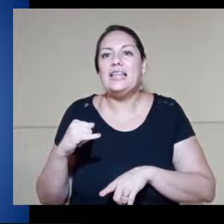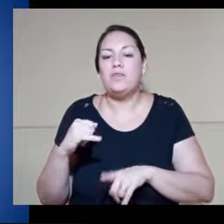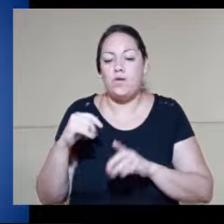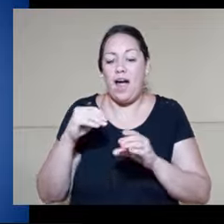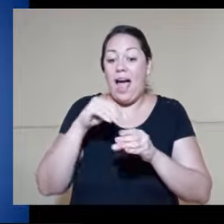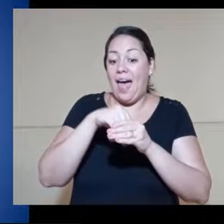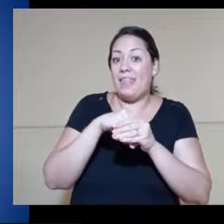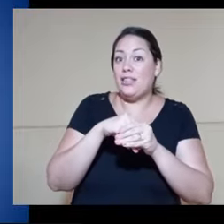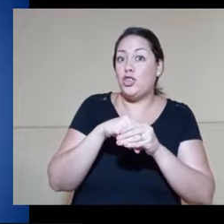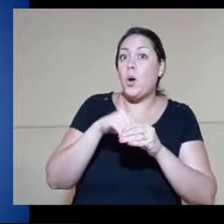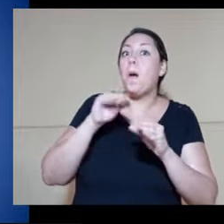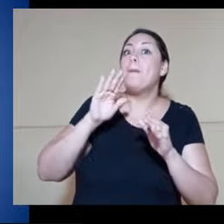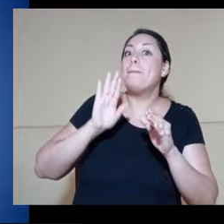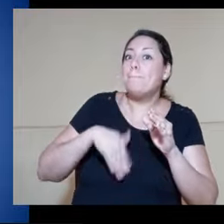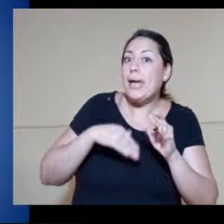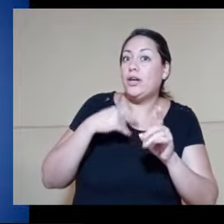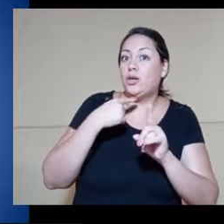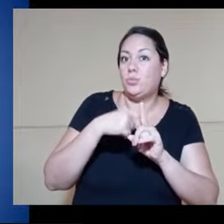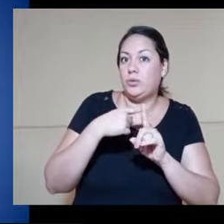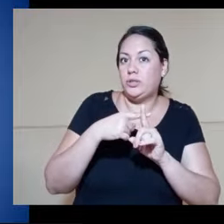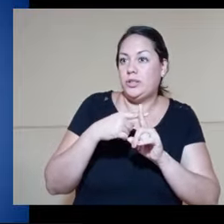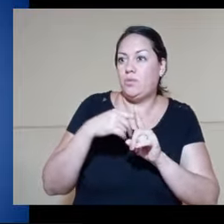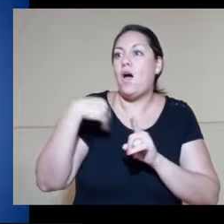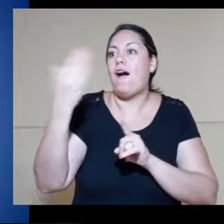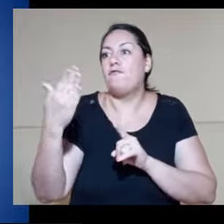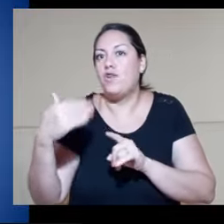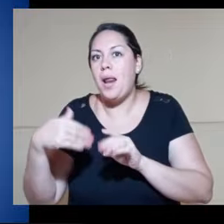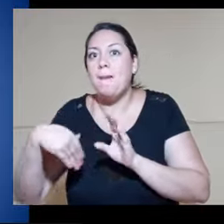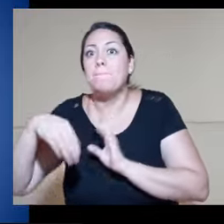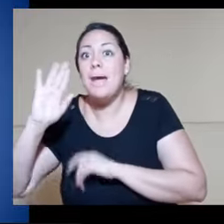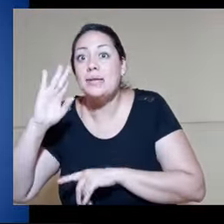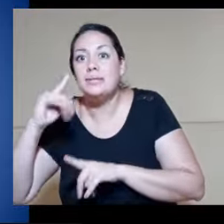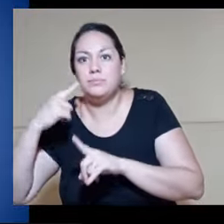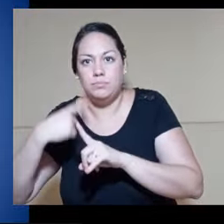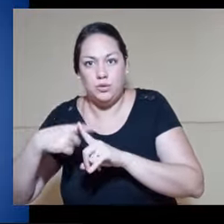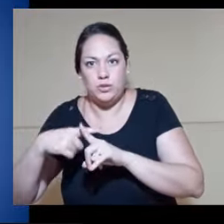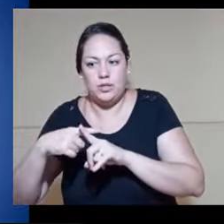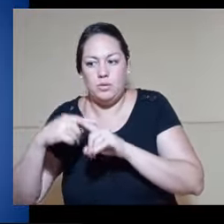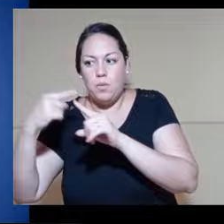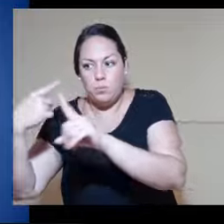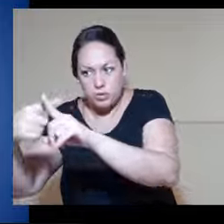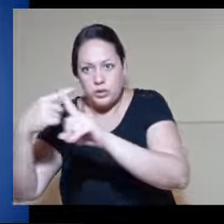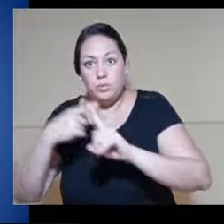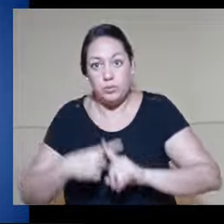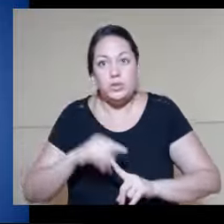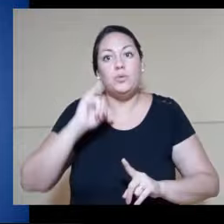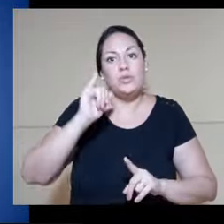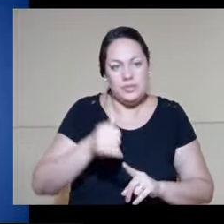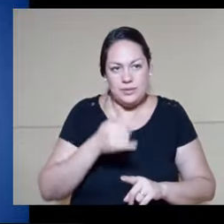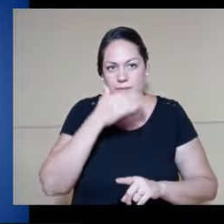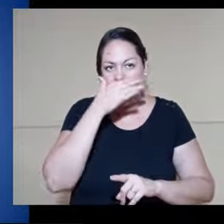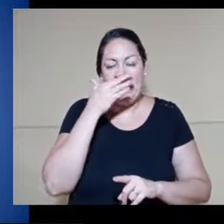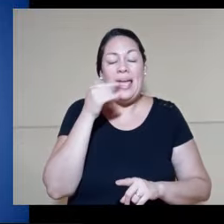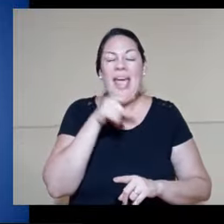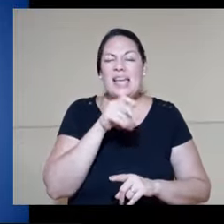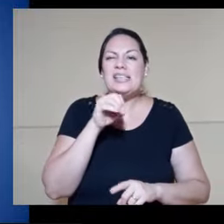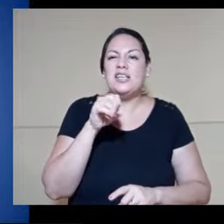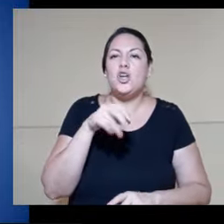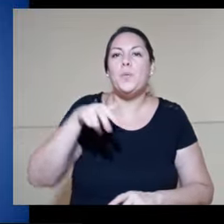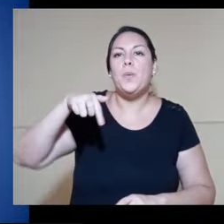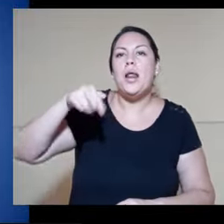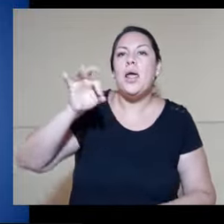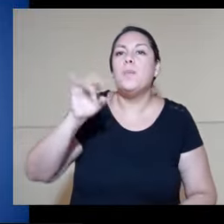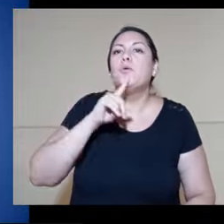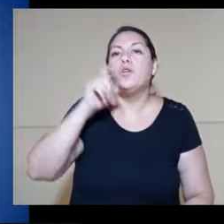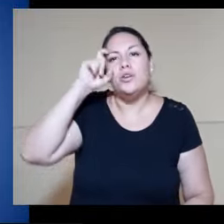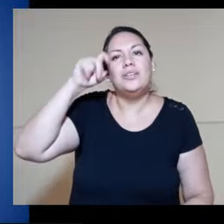negativo que me está diciendo que es menos positivo adentro que afuera. Eso es lo que me está diciendo este menos 70. Este menos 70 es lo que